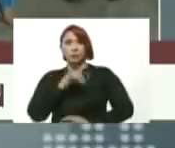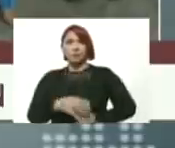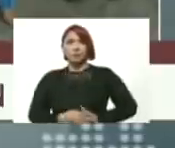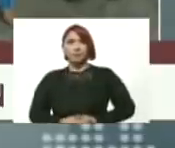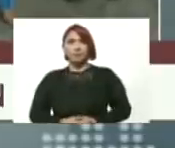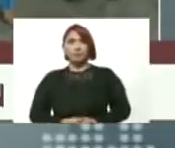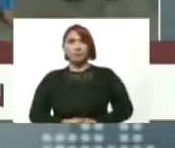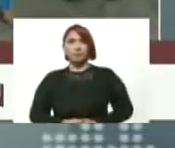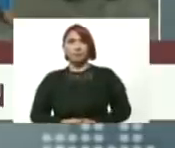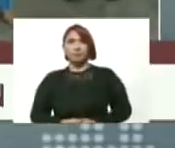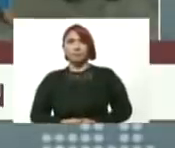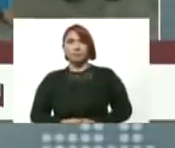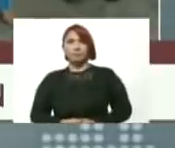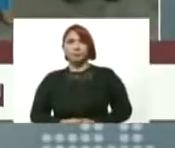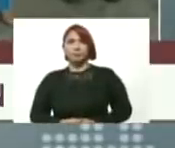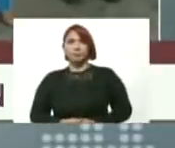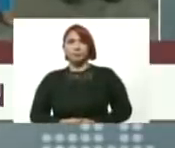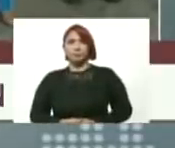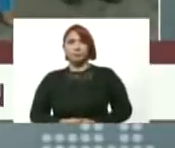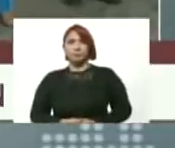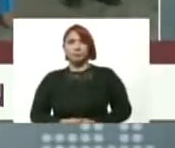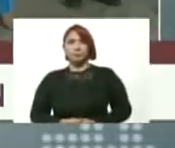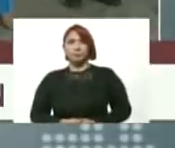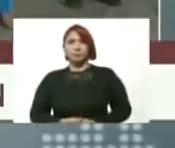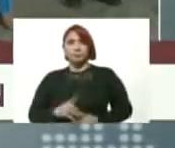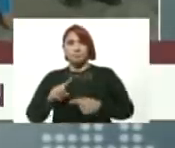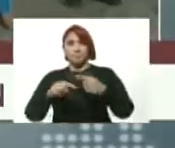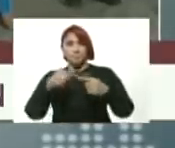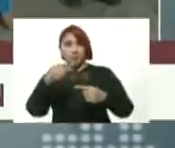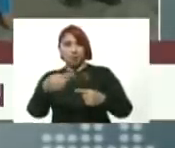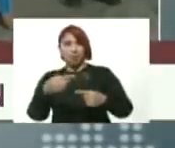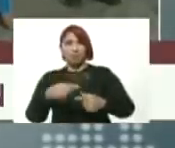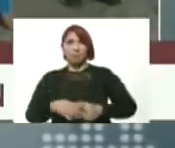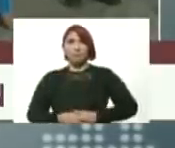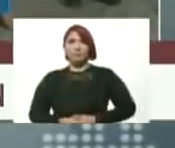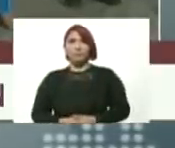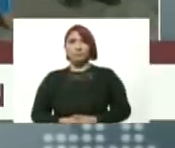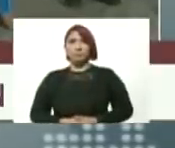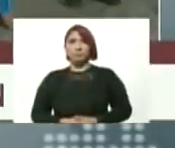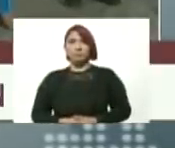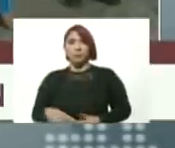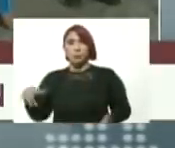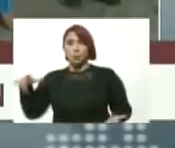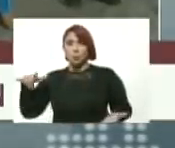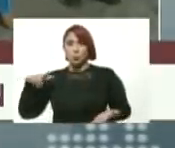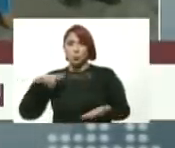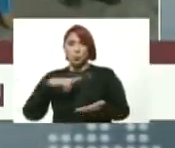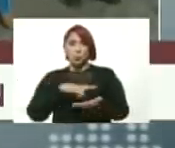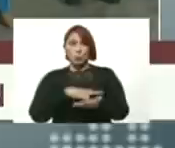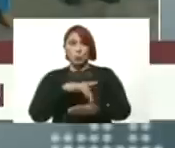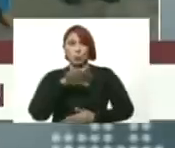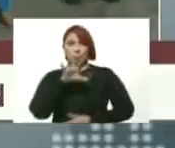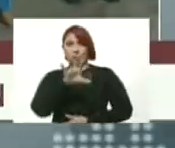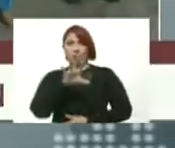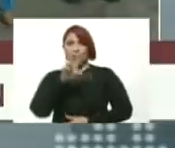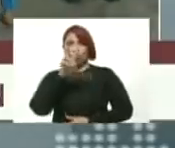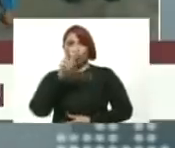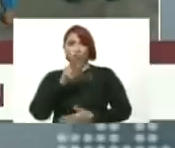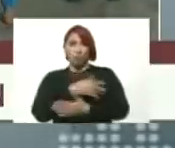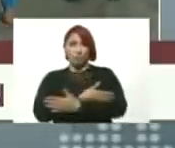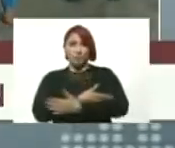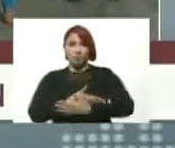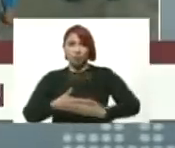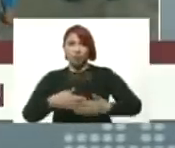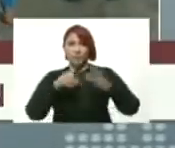de qué mañana llegan al país dos millones seiscientos mil